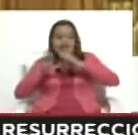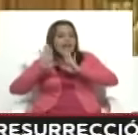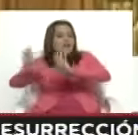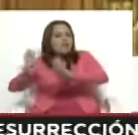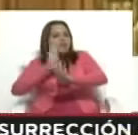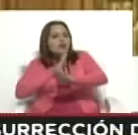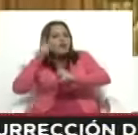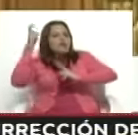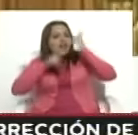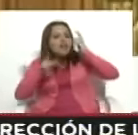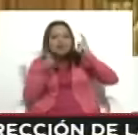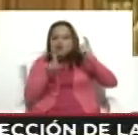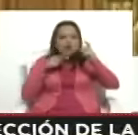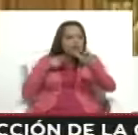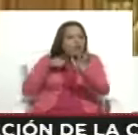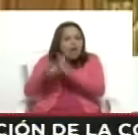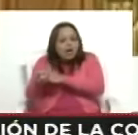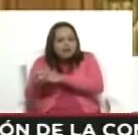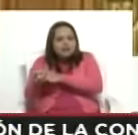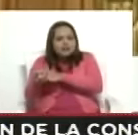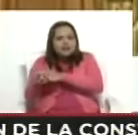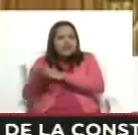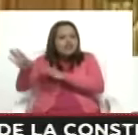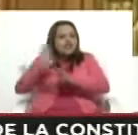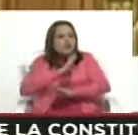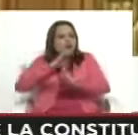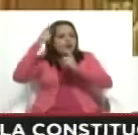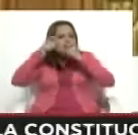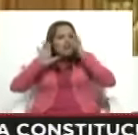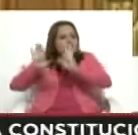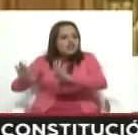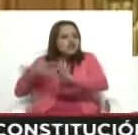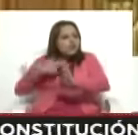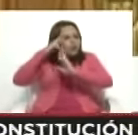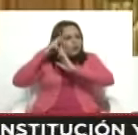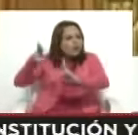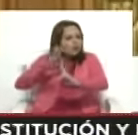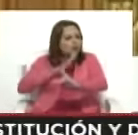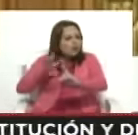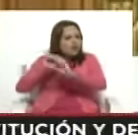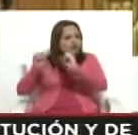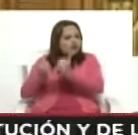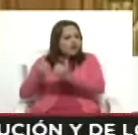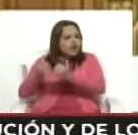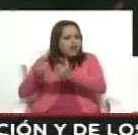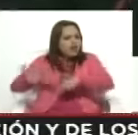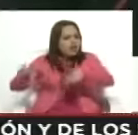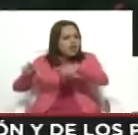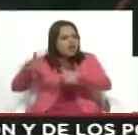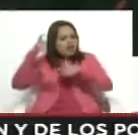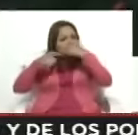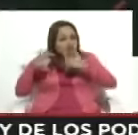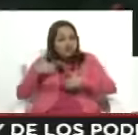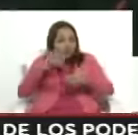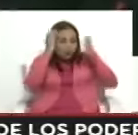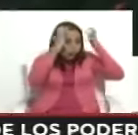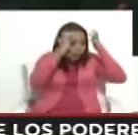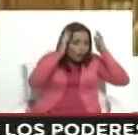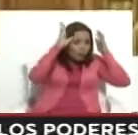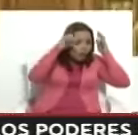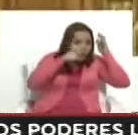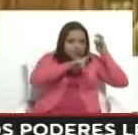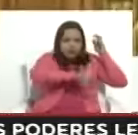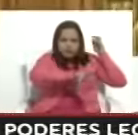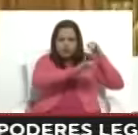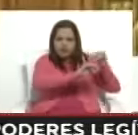él. Yo no voy a usar la habitación de comandante. Yo respeto la habitación de comandante. Yo me bañé en un bañito por allá que usaban